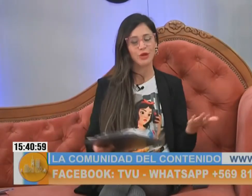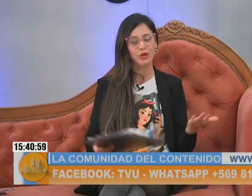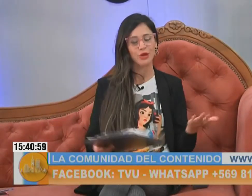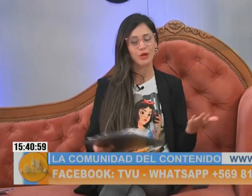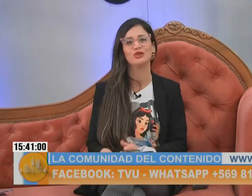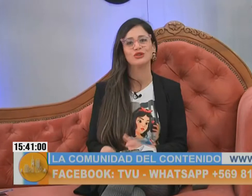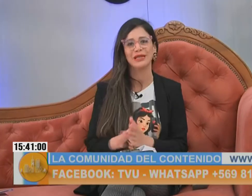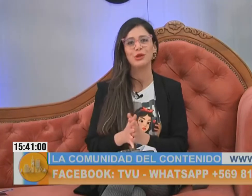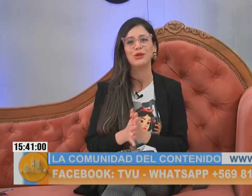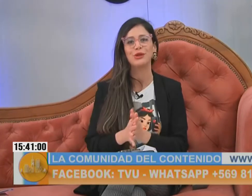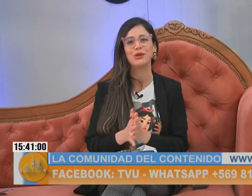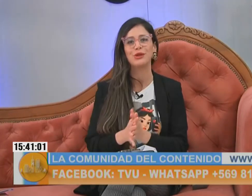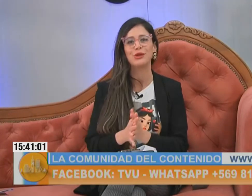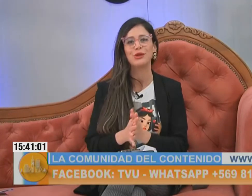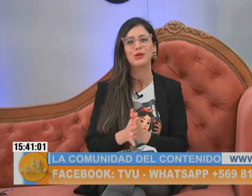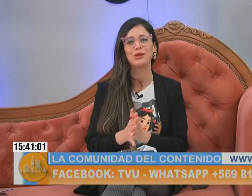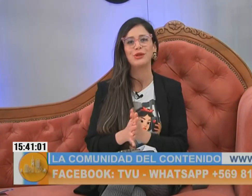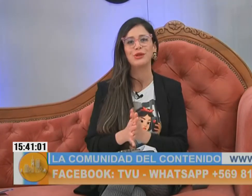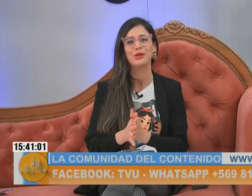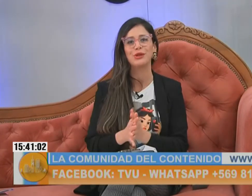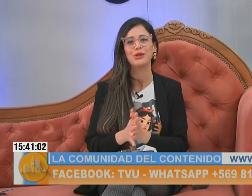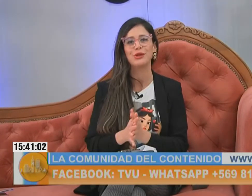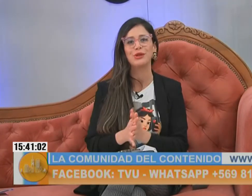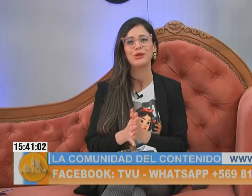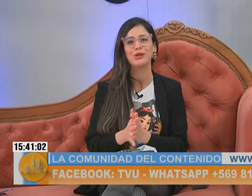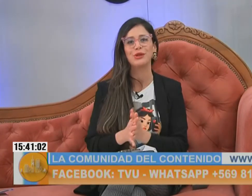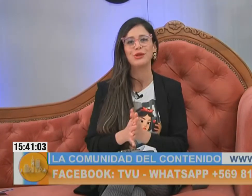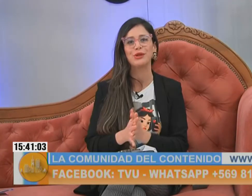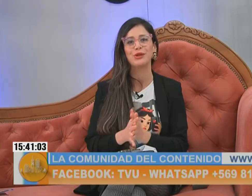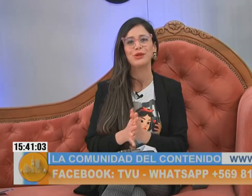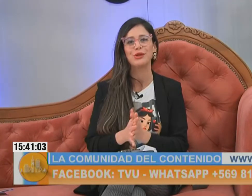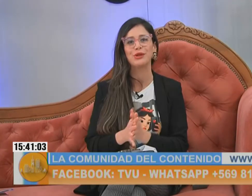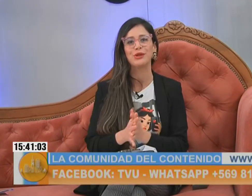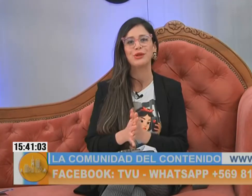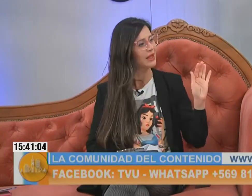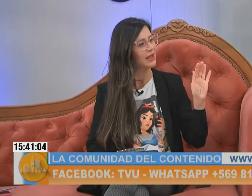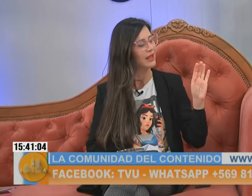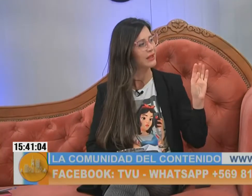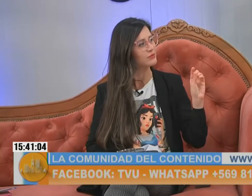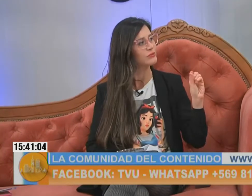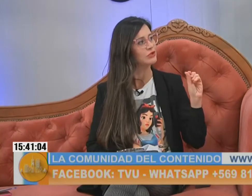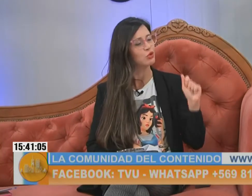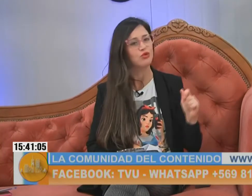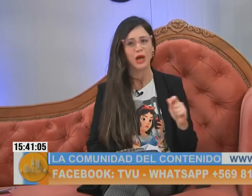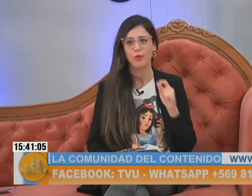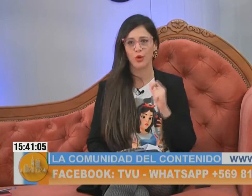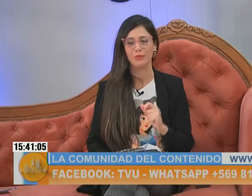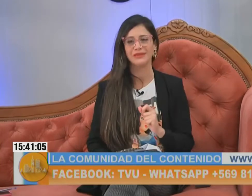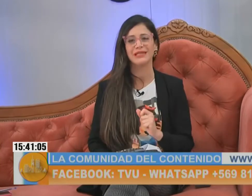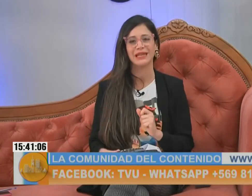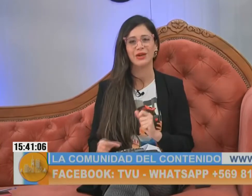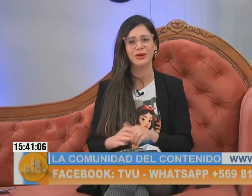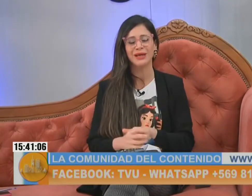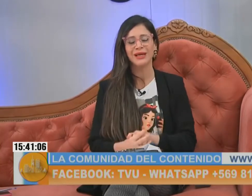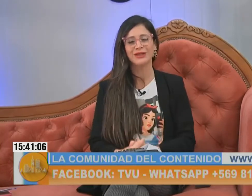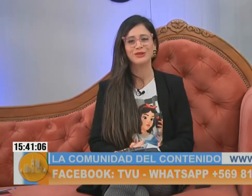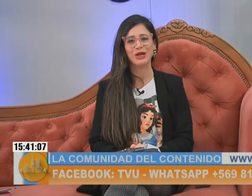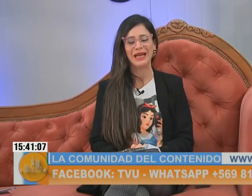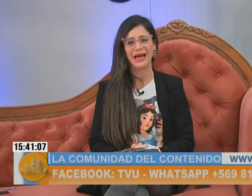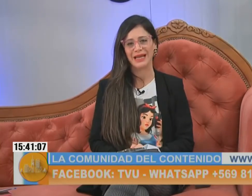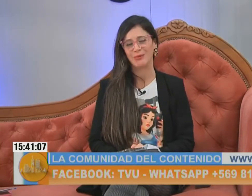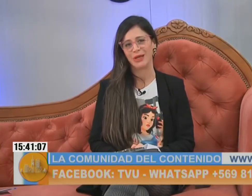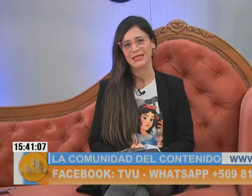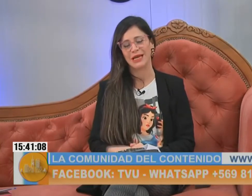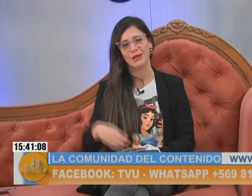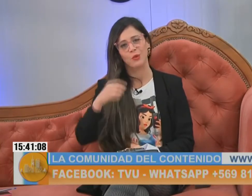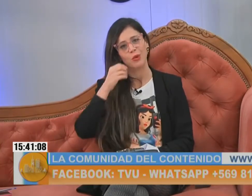aquí en la comunidad del contenido día lunes. Día lunes con un poquito de frío, ¿eh? Con el día un tanto nublado, pero igualmente les digo, con todas las